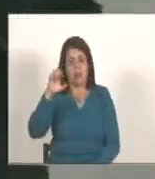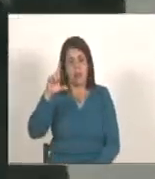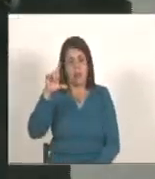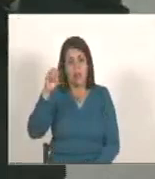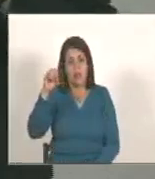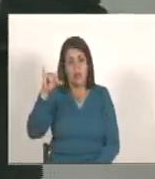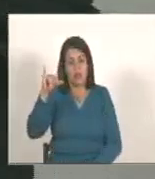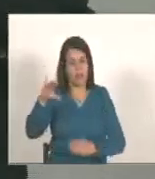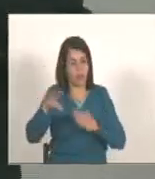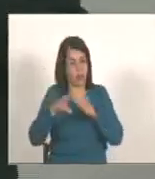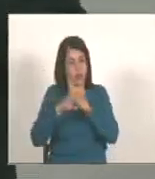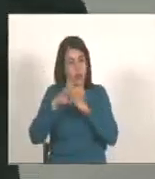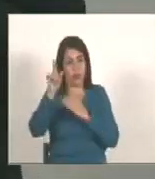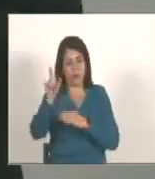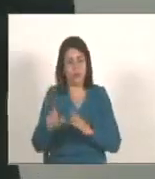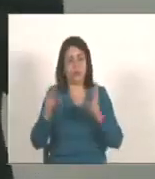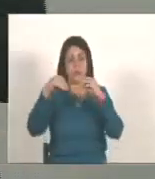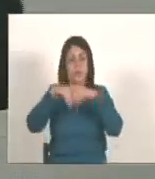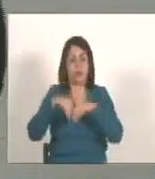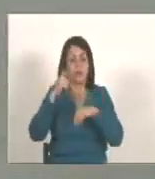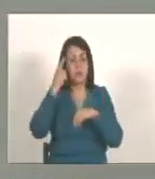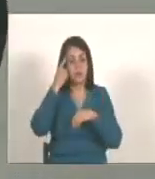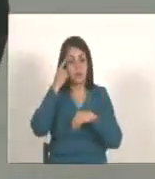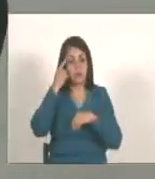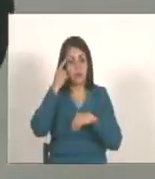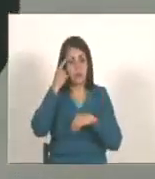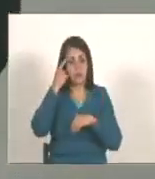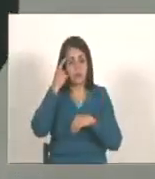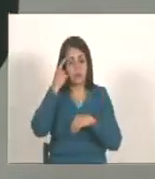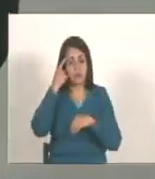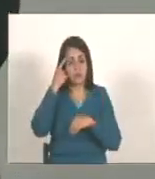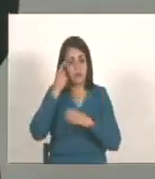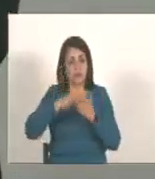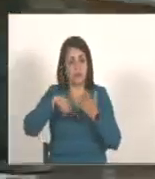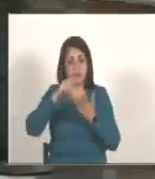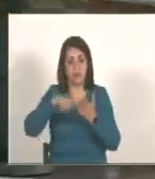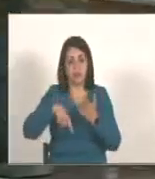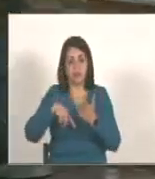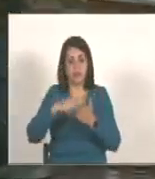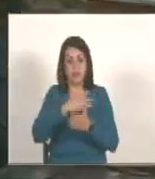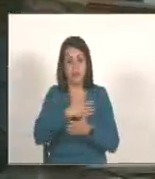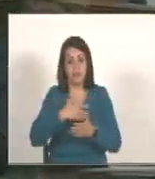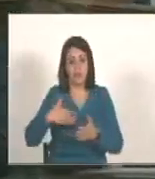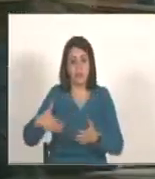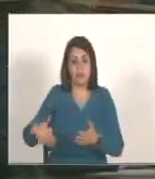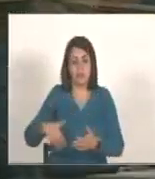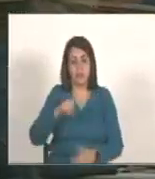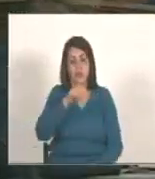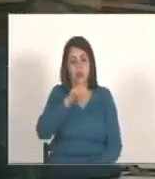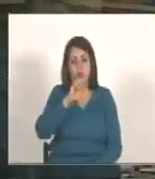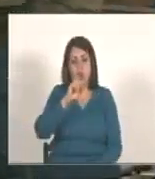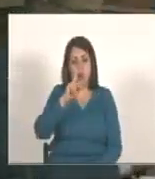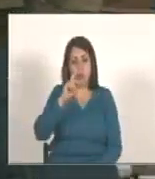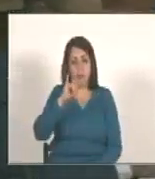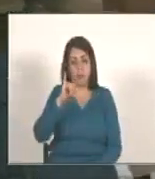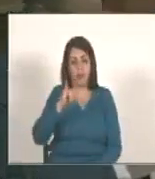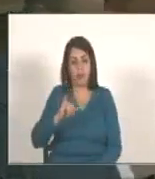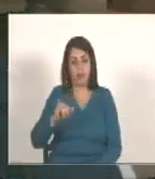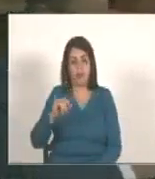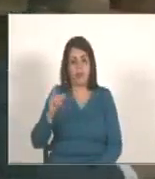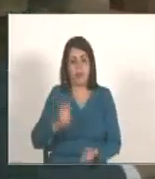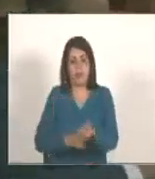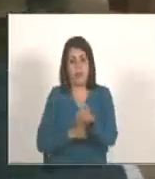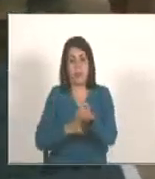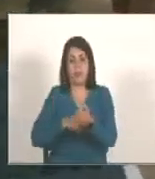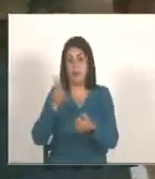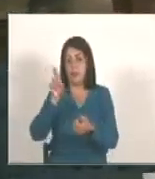oponiéndose a un acuerdo que se estaba firmando por el presidente López Contreras con la hermana